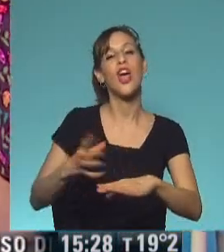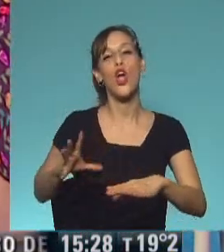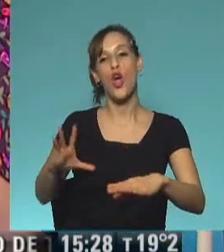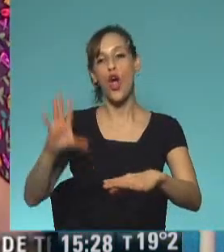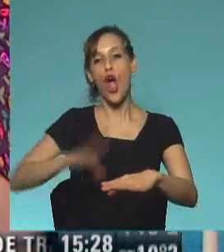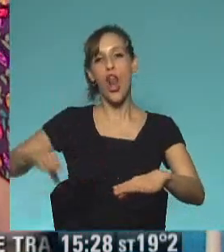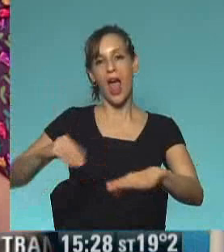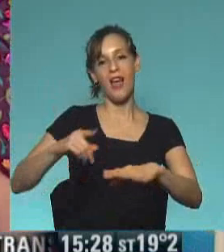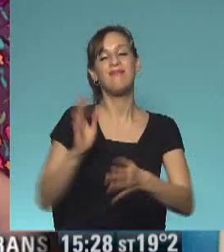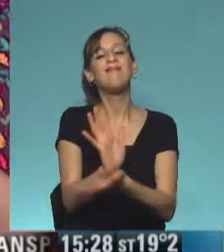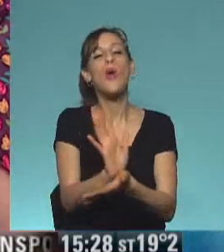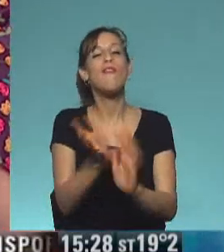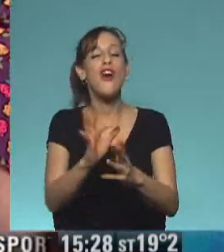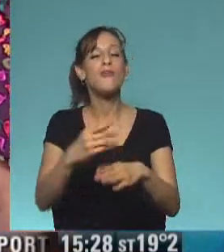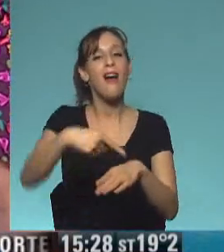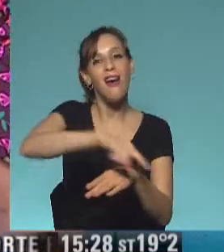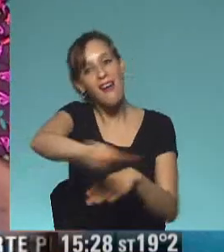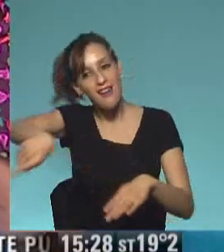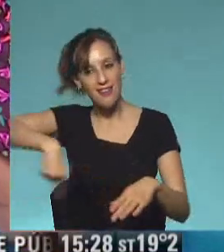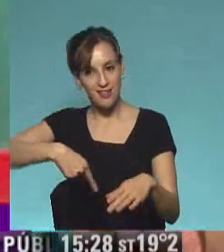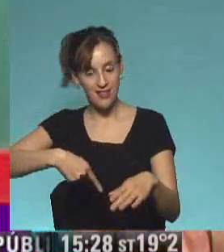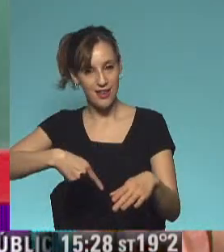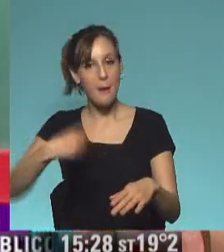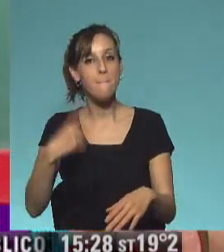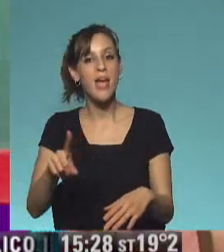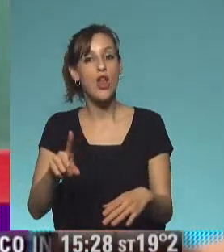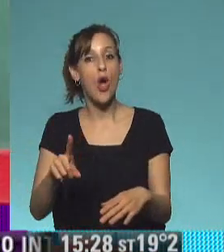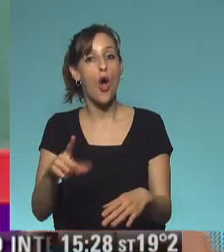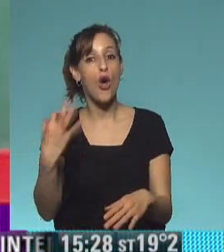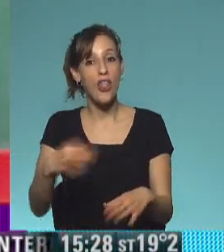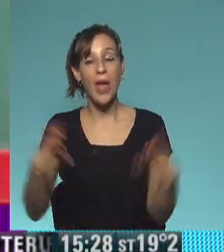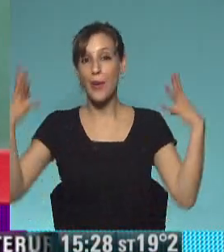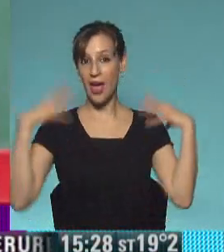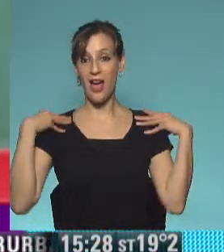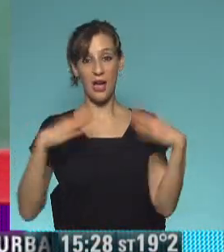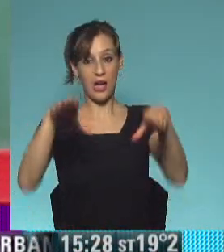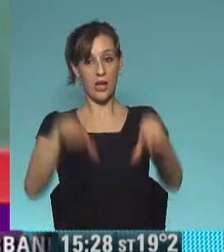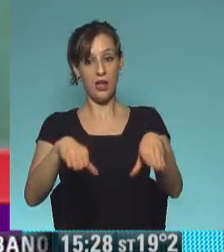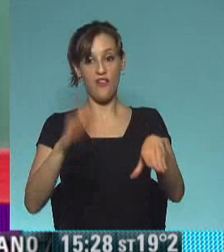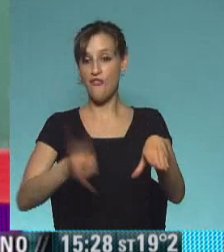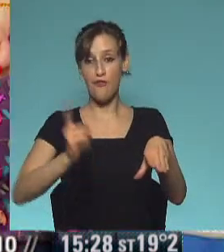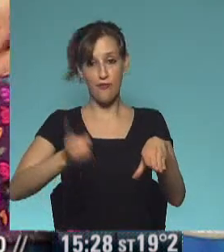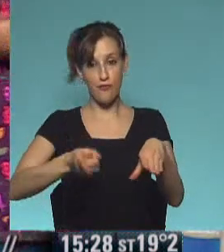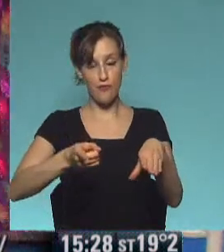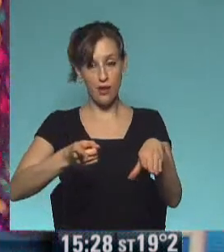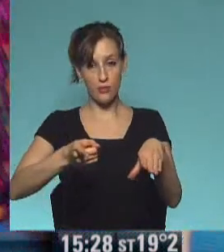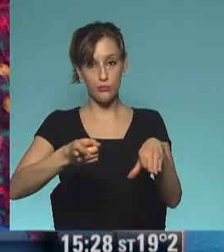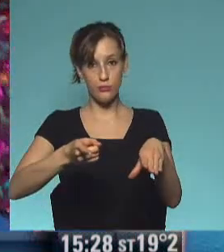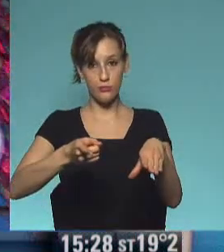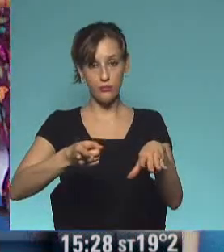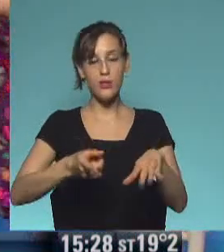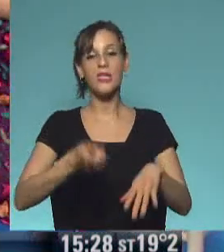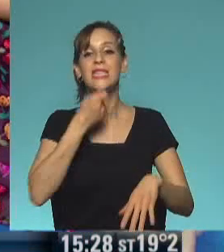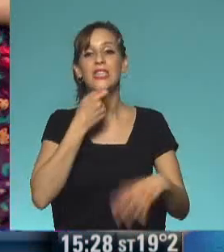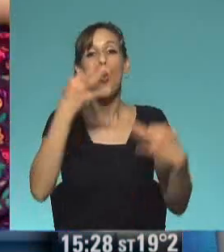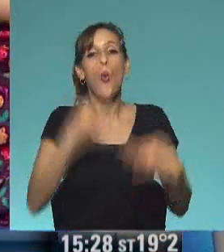hacer esto, como ven, hacer así, así como... Sí, pero no se puede desarmar el cuerpo, o sea, todos los que están en filita no se pueden soltar. Si el que está en la cabeza